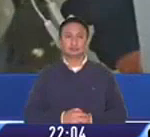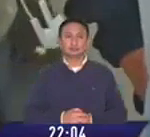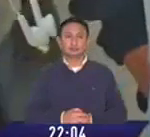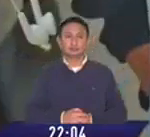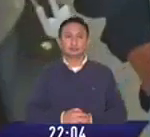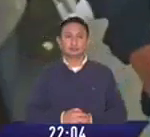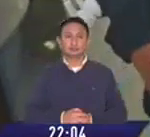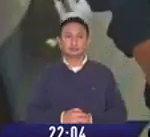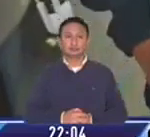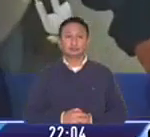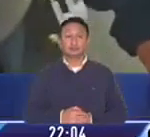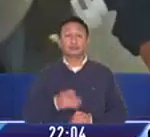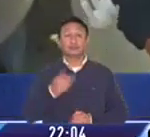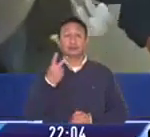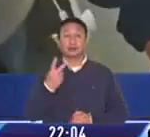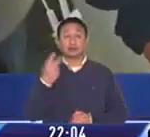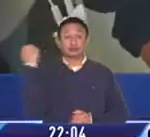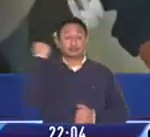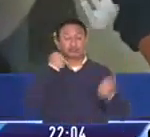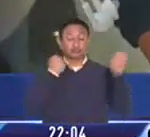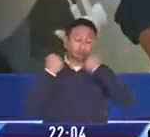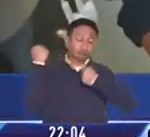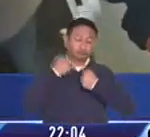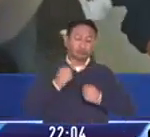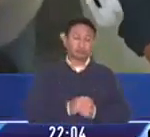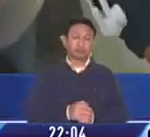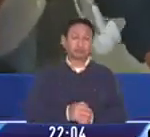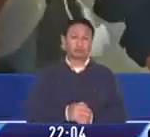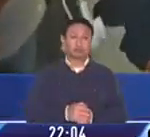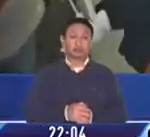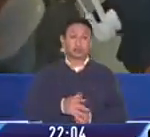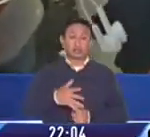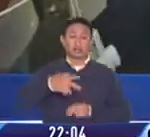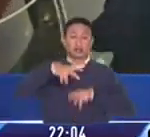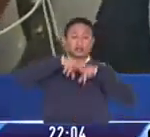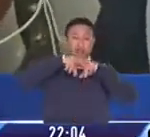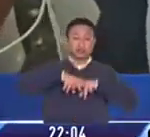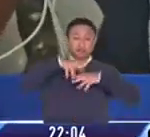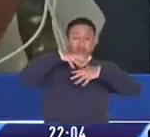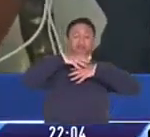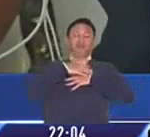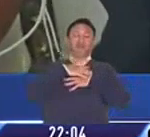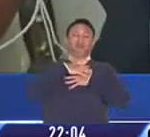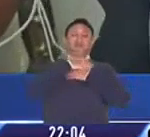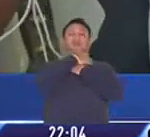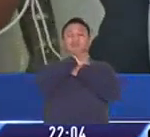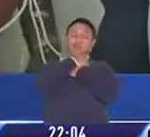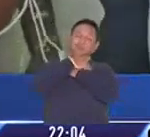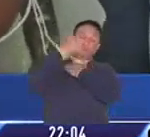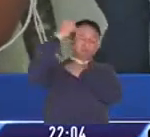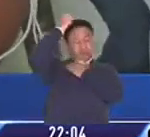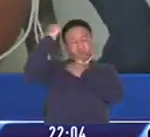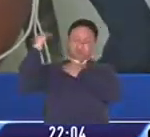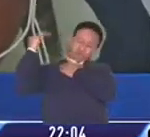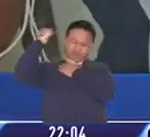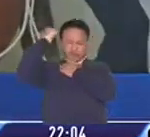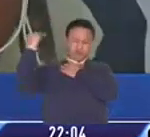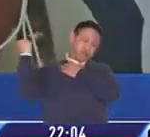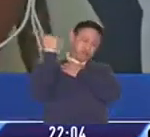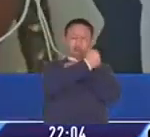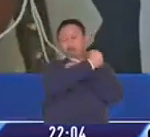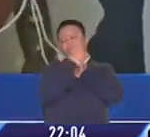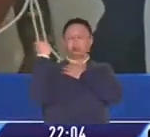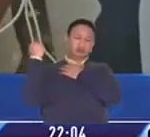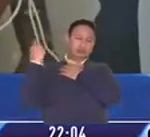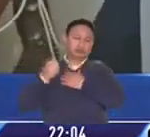Ella está golpeada también. Dice que se han sentado encima, han hecho, que le han jalado el pelo, le han golpeado la